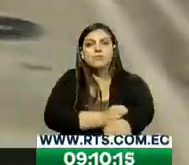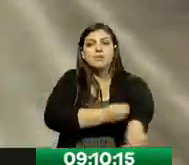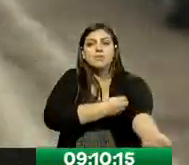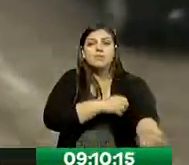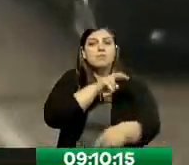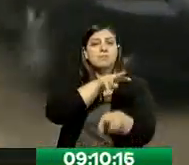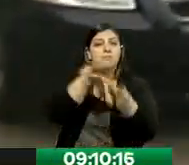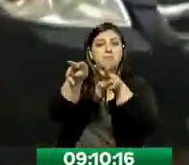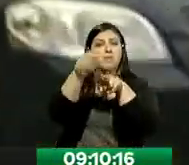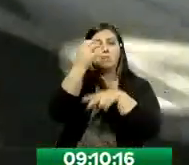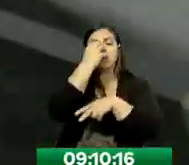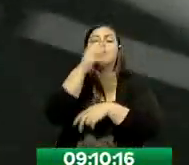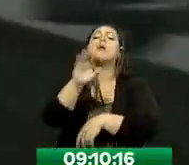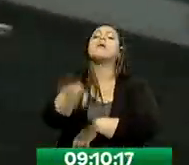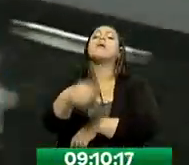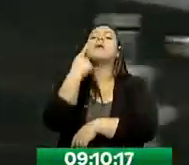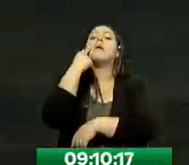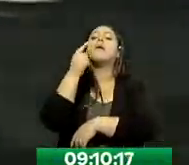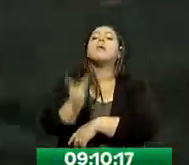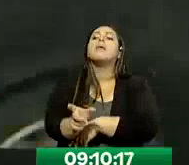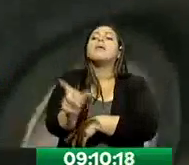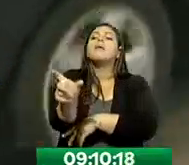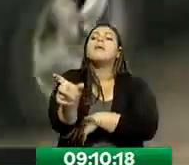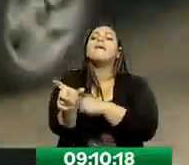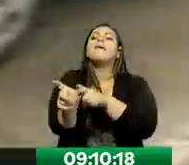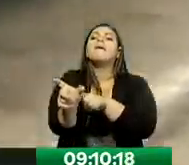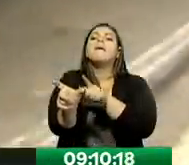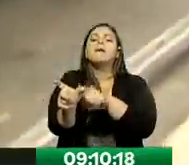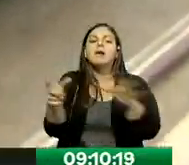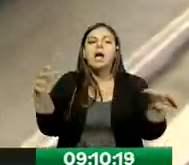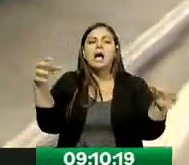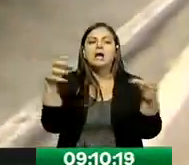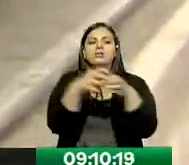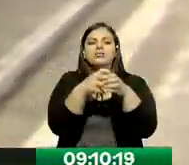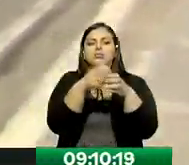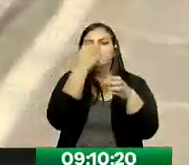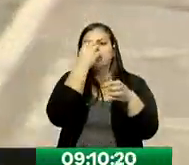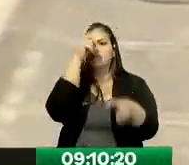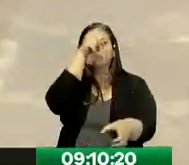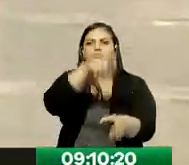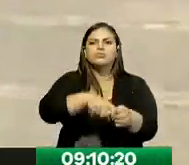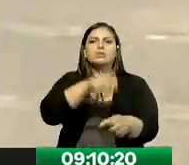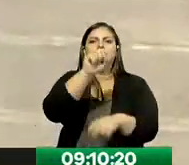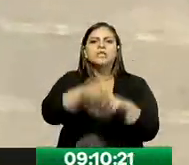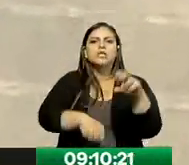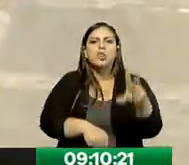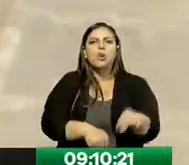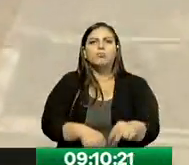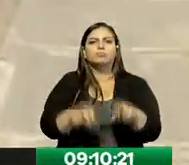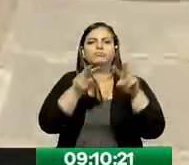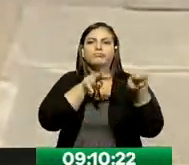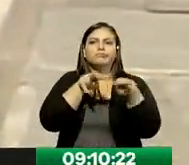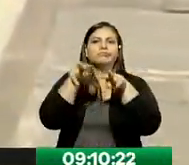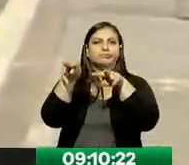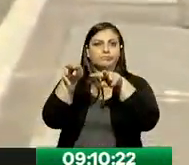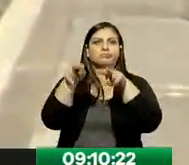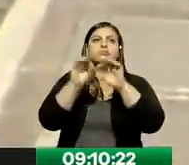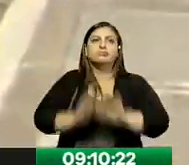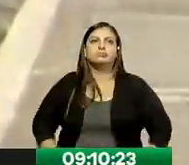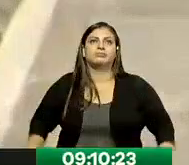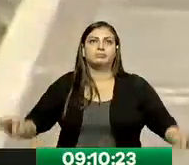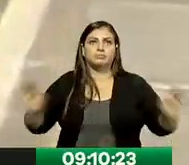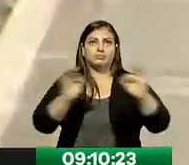y verifique si ellos son que están legalizados o no son legalizados aquí. Porque hay personas que se